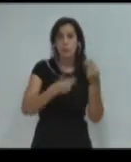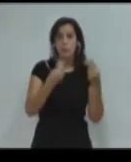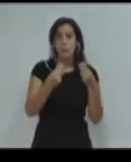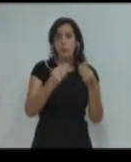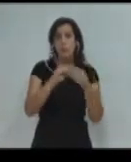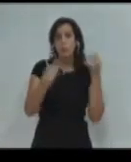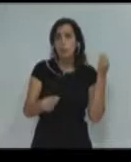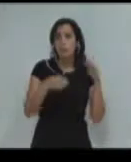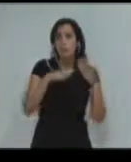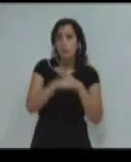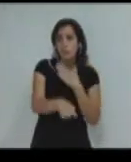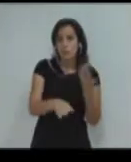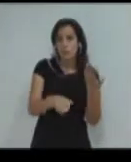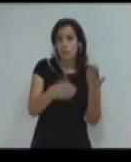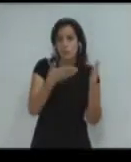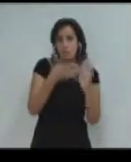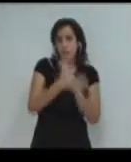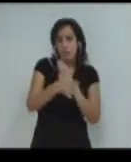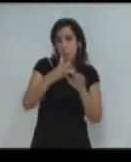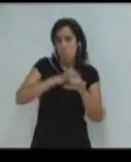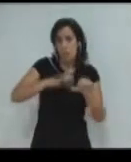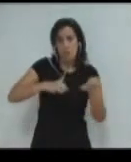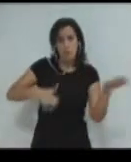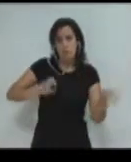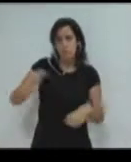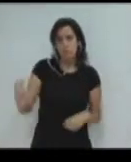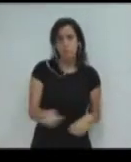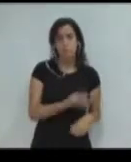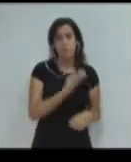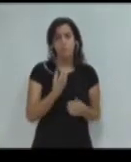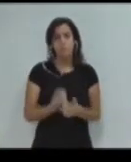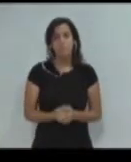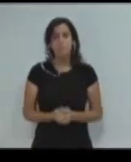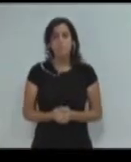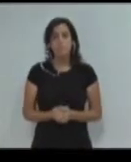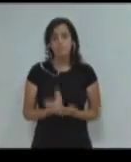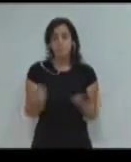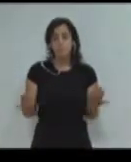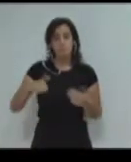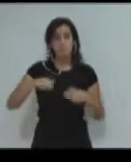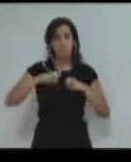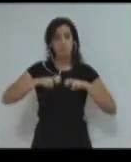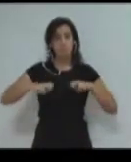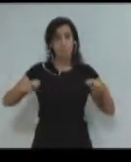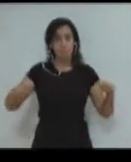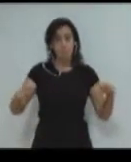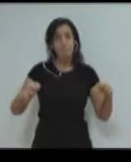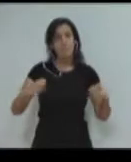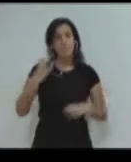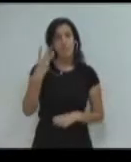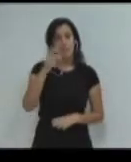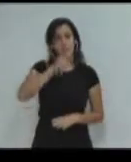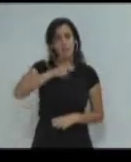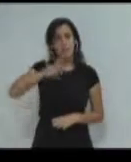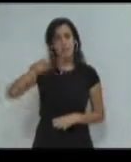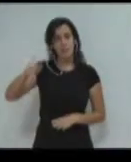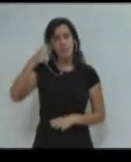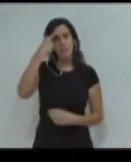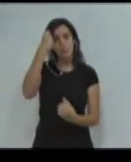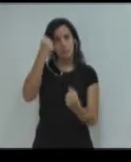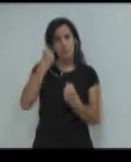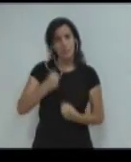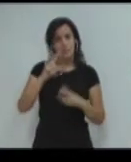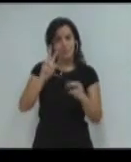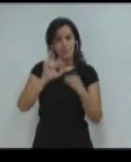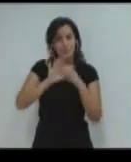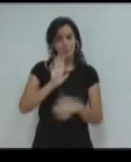accesibles, como veis, es una gran mayoría, ¿no? Y aquí con nosotros tenemos a 3 expertos en este ámbito,